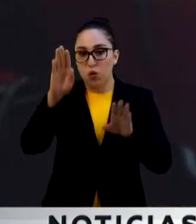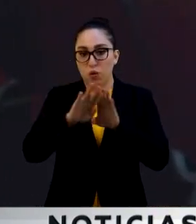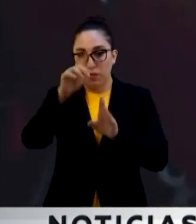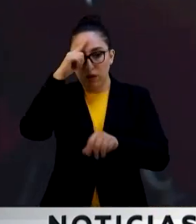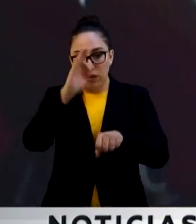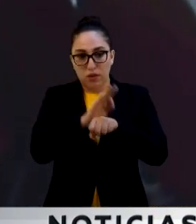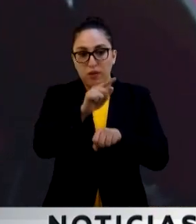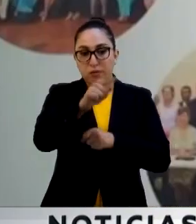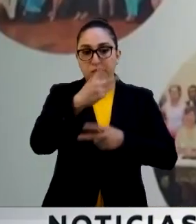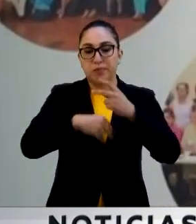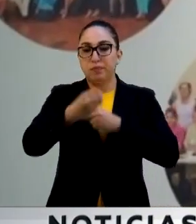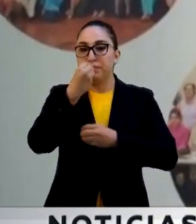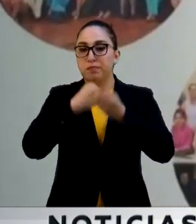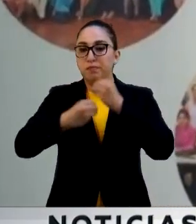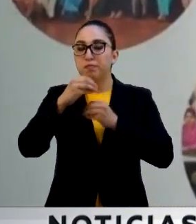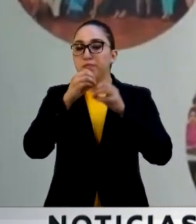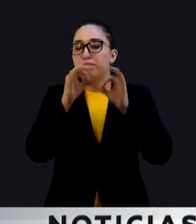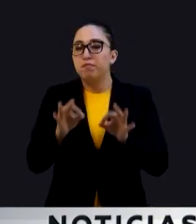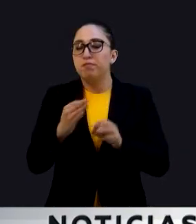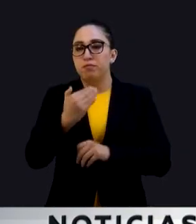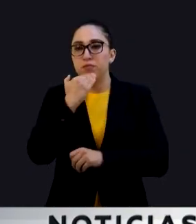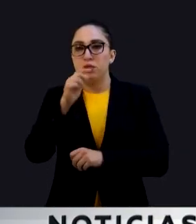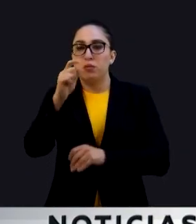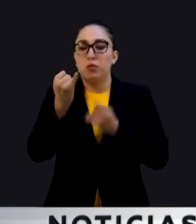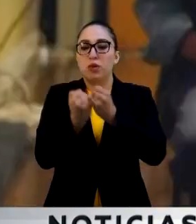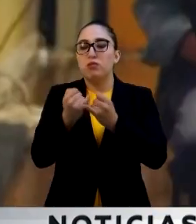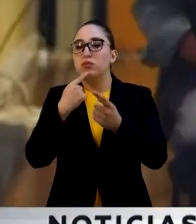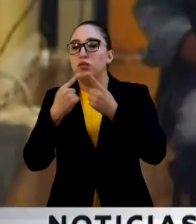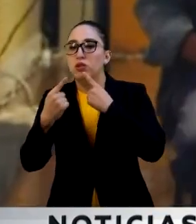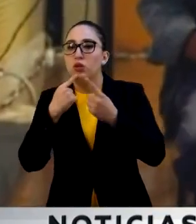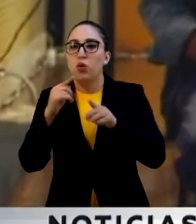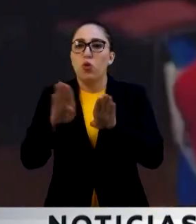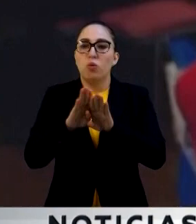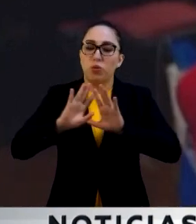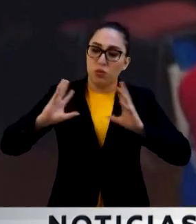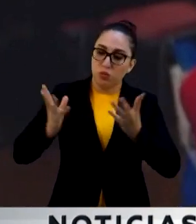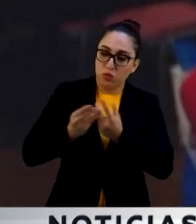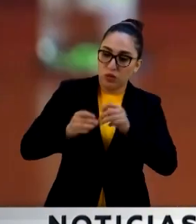seguridad alimentaria. También se busca articular esfuerzos